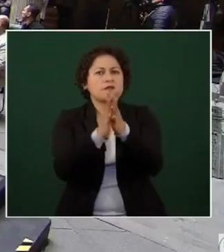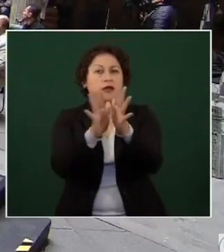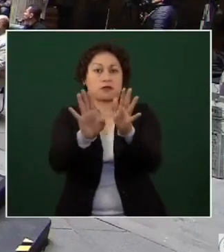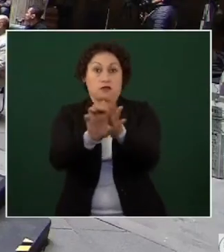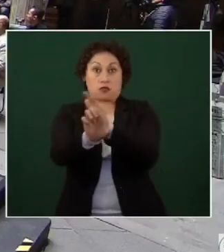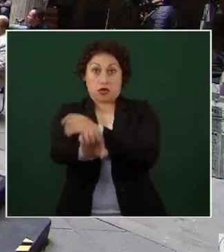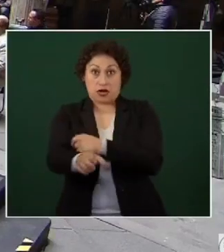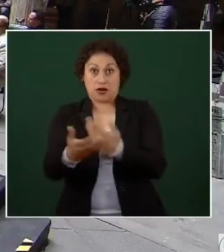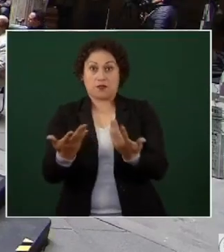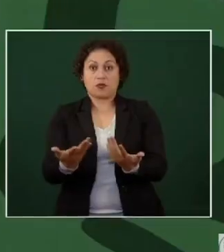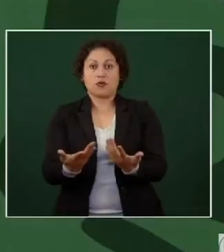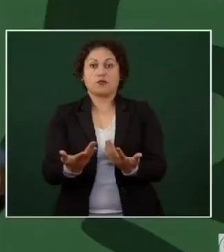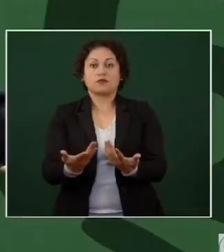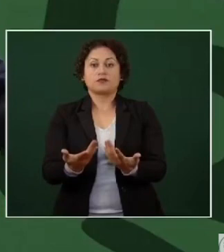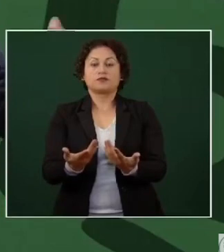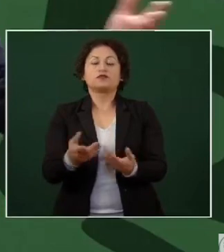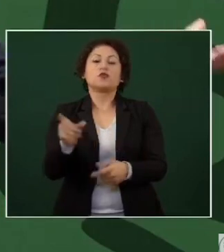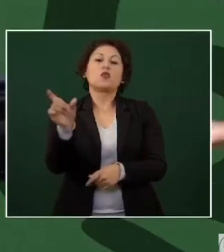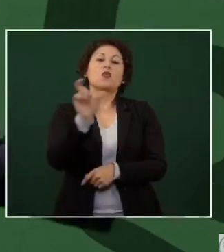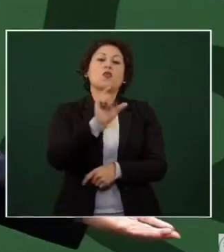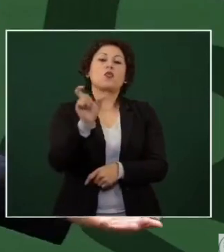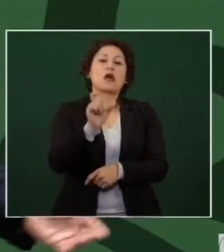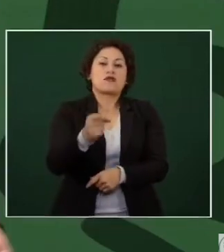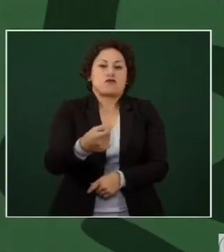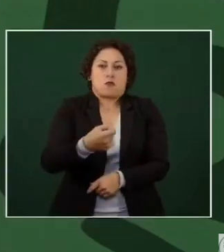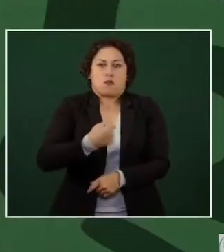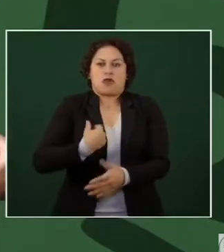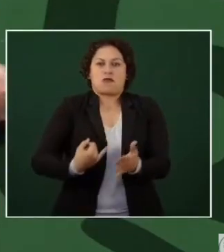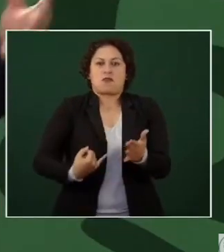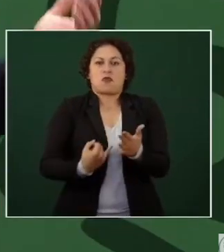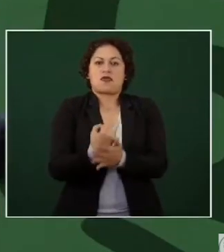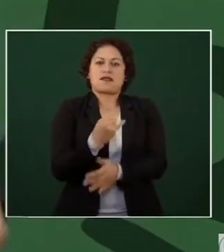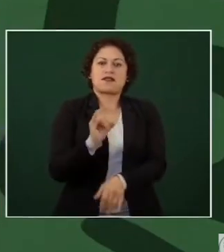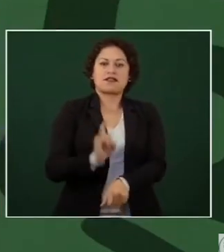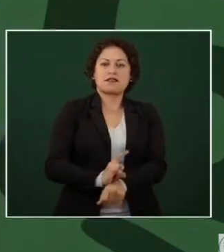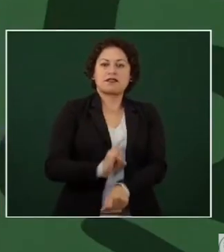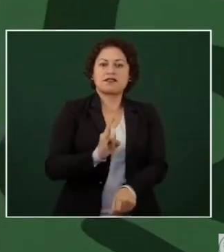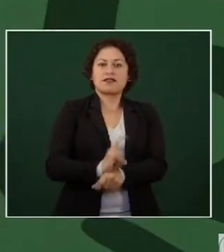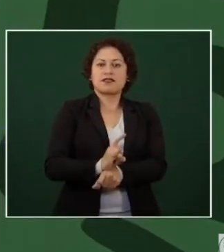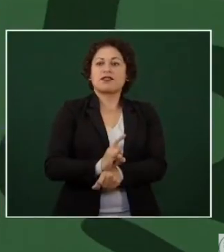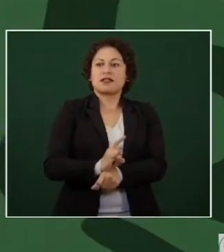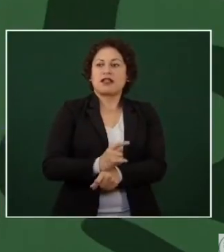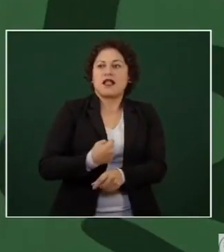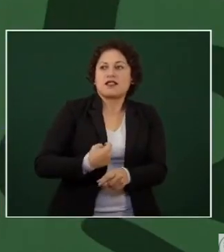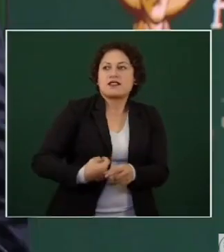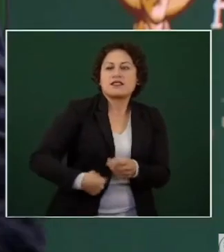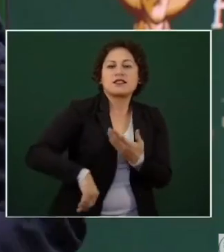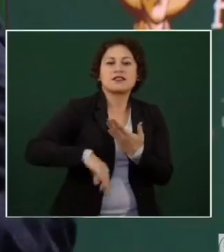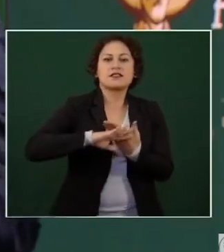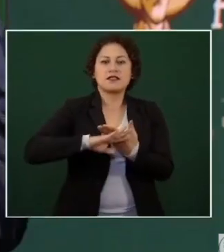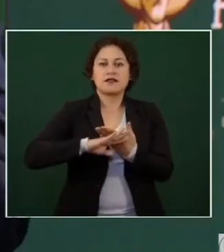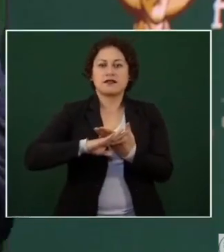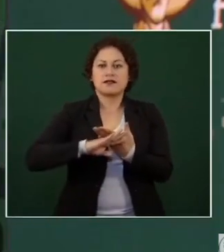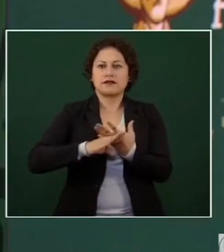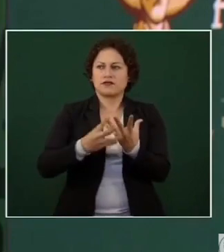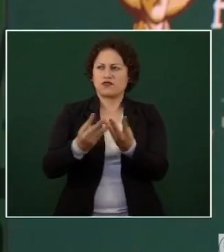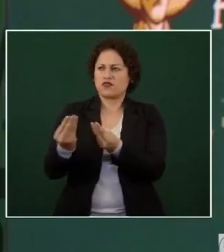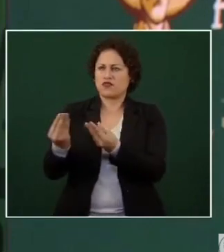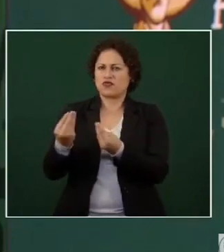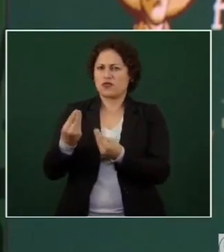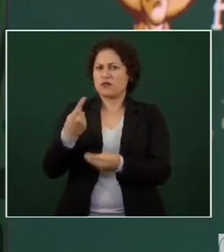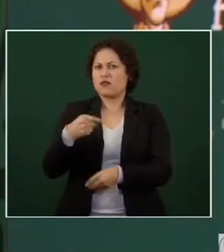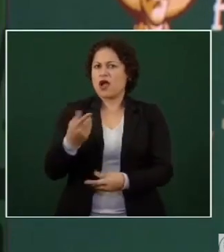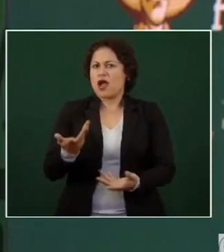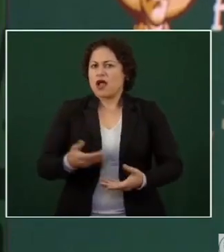autoatentado, pues, ¿para qué tantos? O sea,